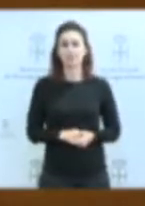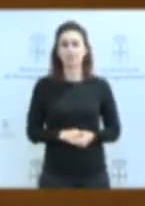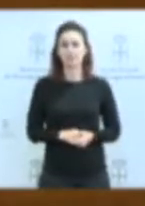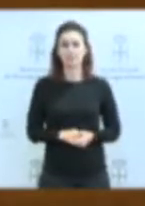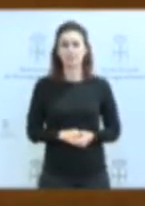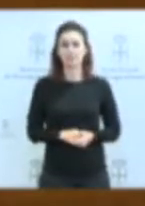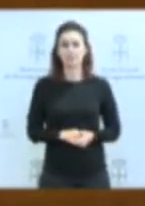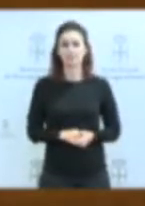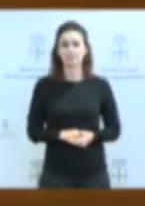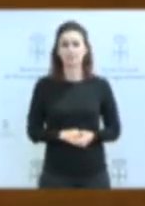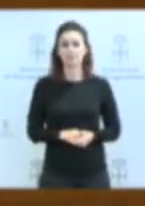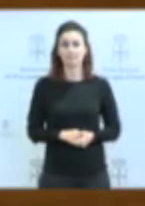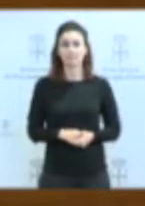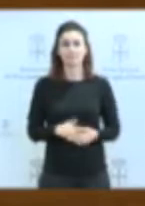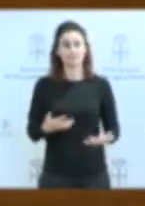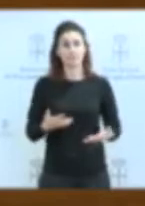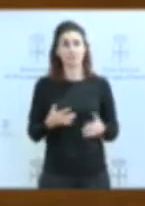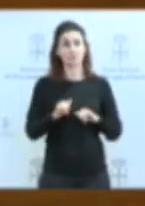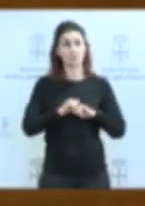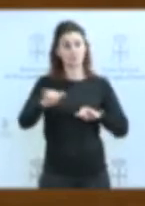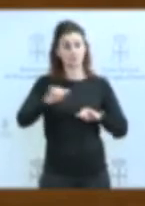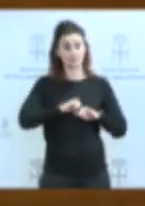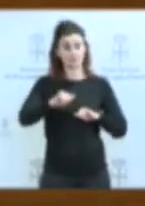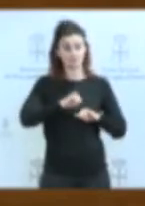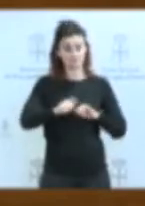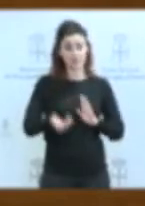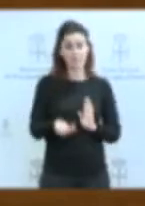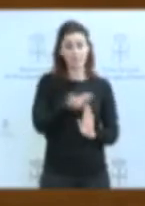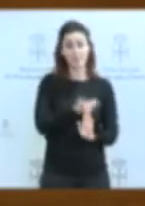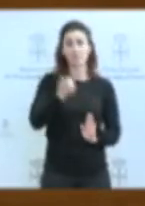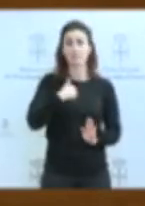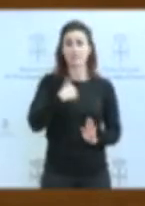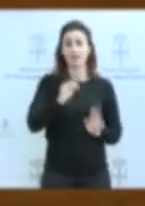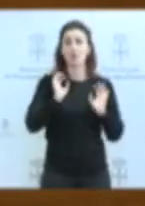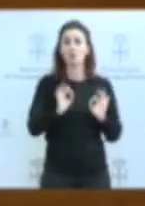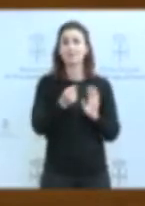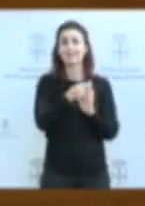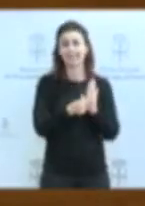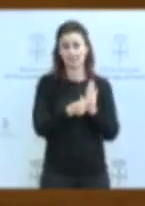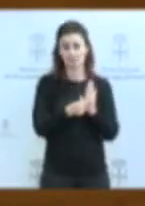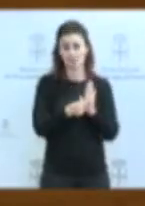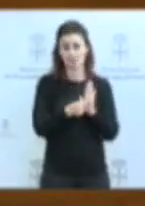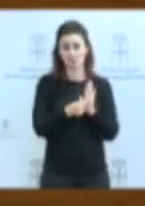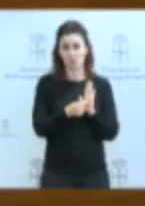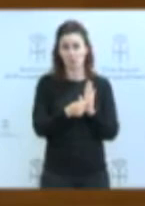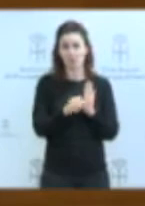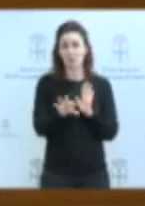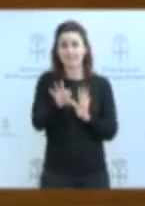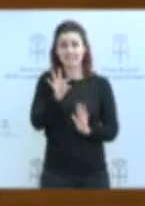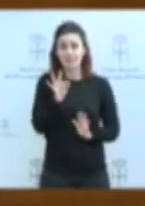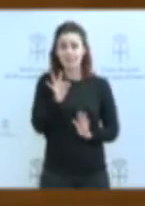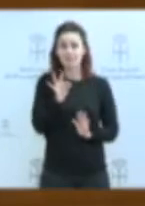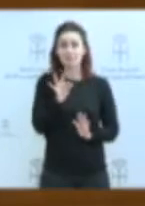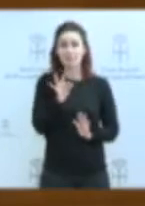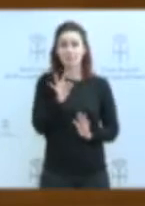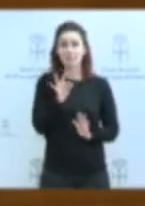conexión, digamos, se incorpora como criterio de exclusión y de selección el mantener, obviamente, la oferta actual,